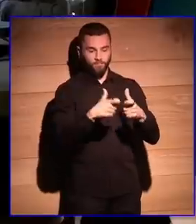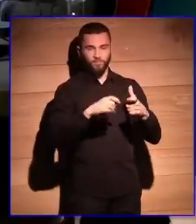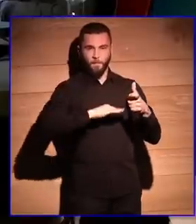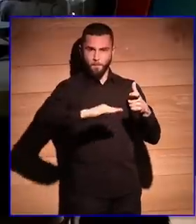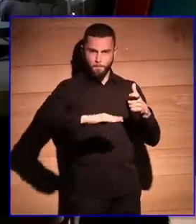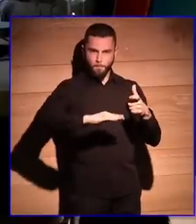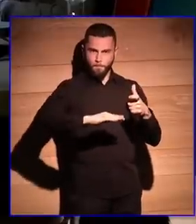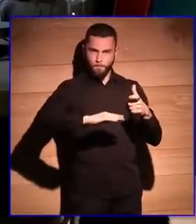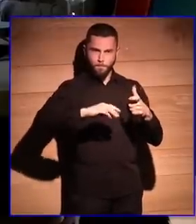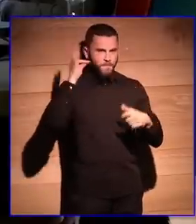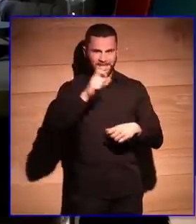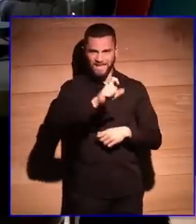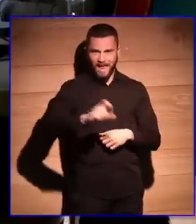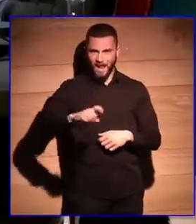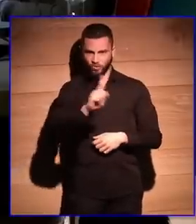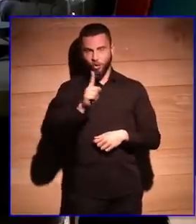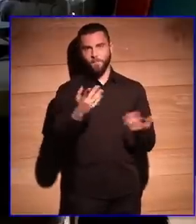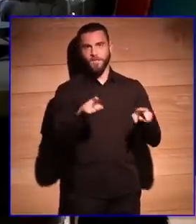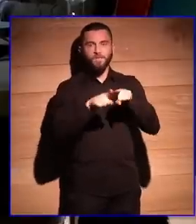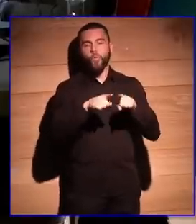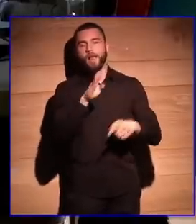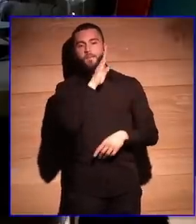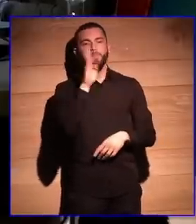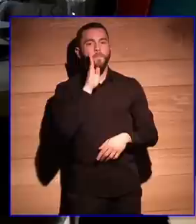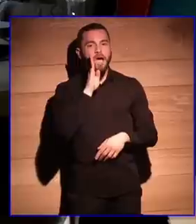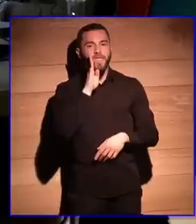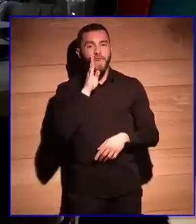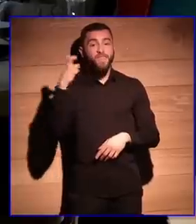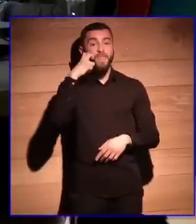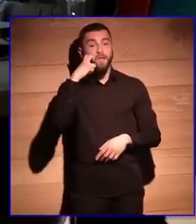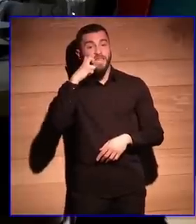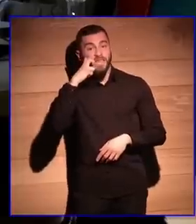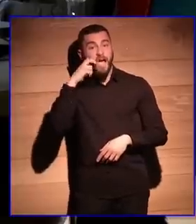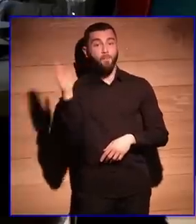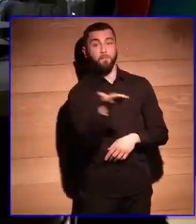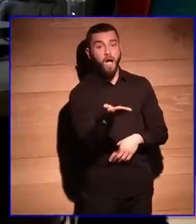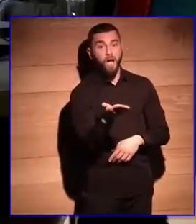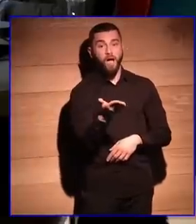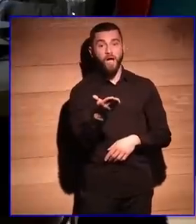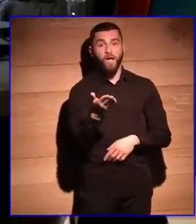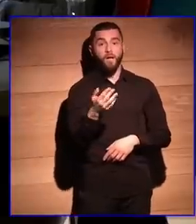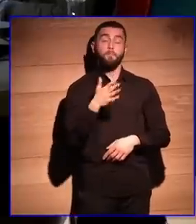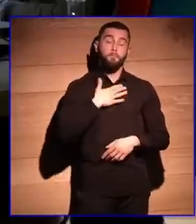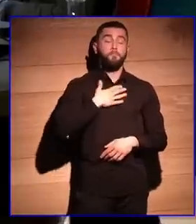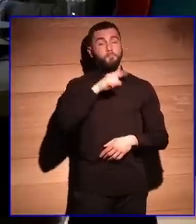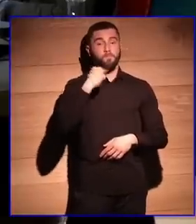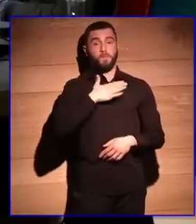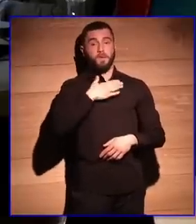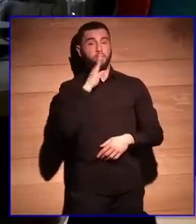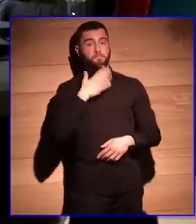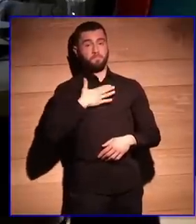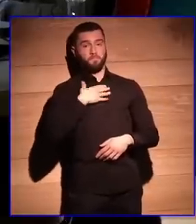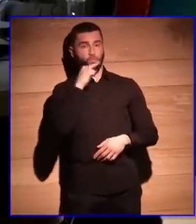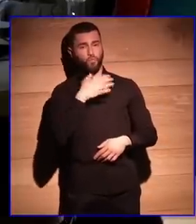villanas, pero es como las madres cuando te pegan con la zapatilla y te dicen, me duele más a mí que a ti. ¿Sabes lo que te digo?